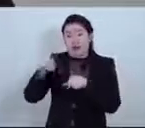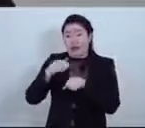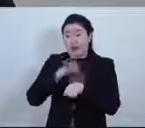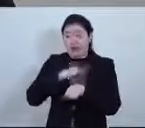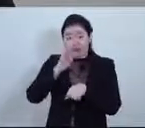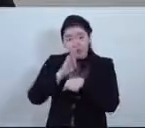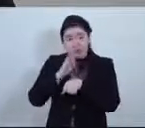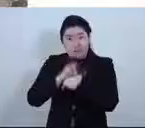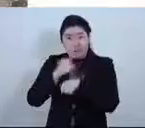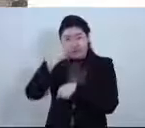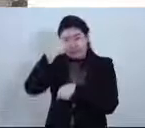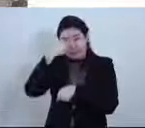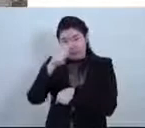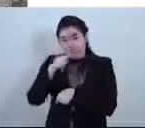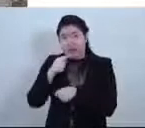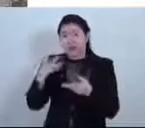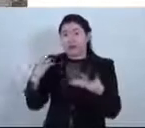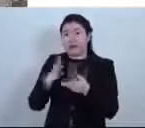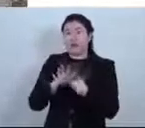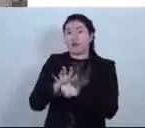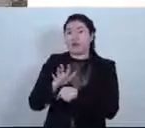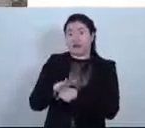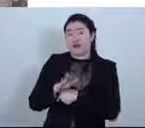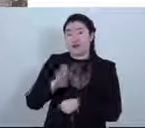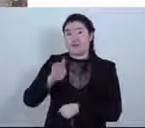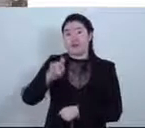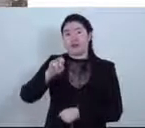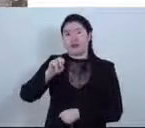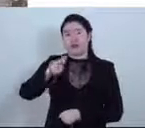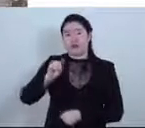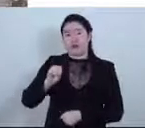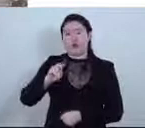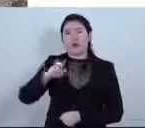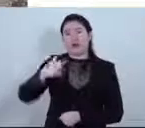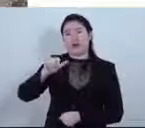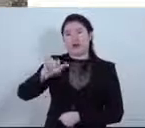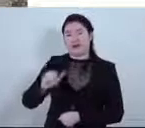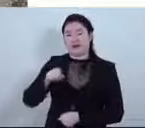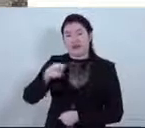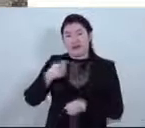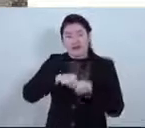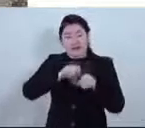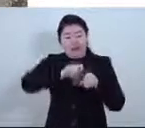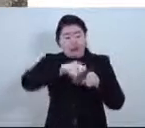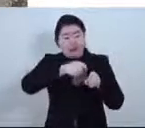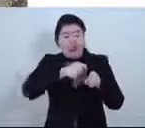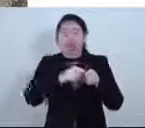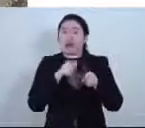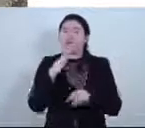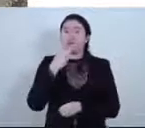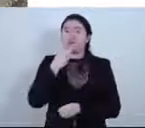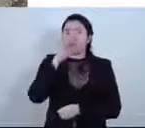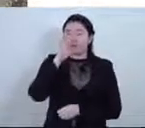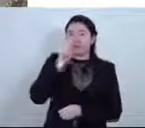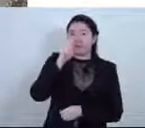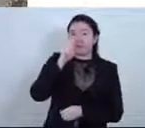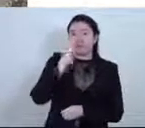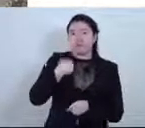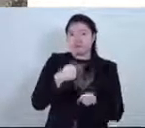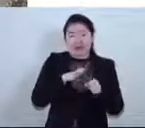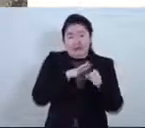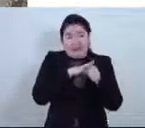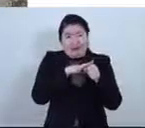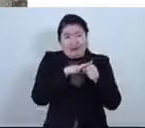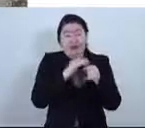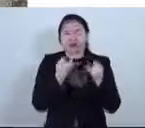cerámica para la ejecución de la unión entre perno y viga. Los pernos presentan deficiencias en las superficies observadas en la unión,